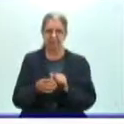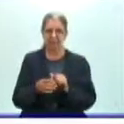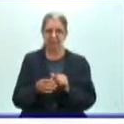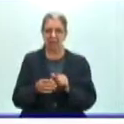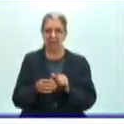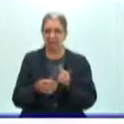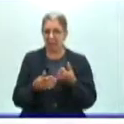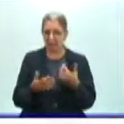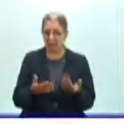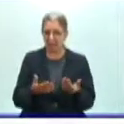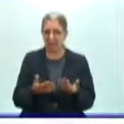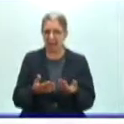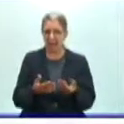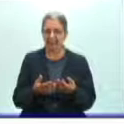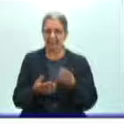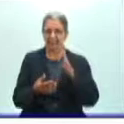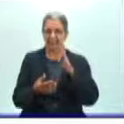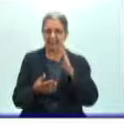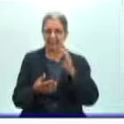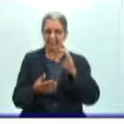un arco común.